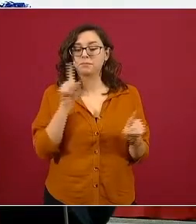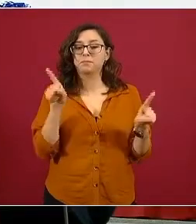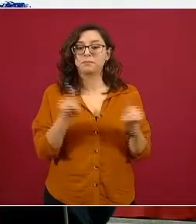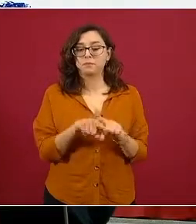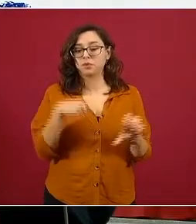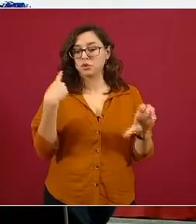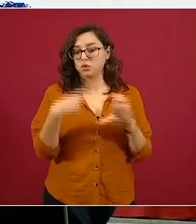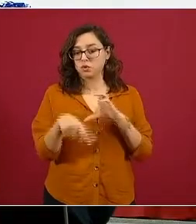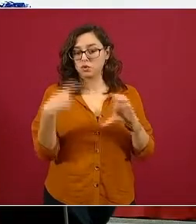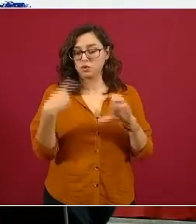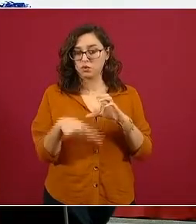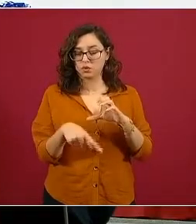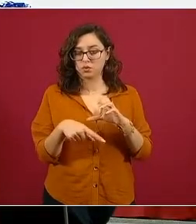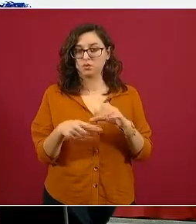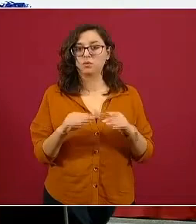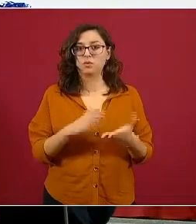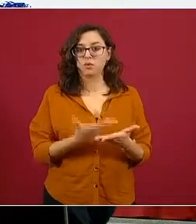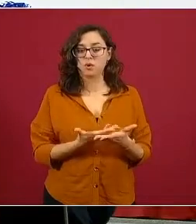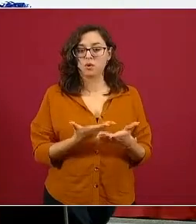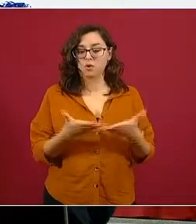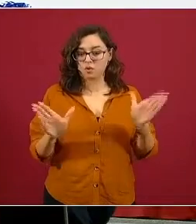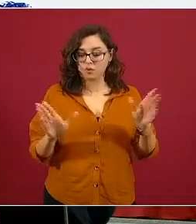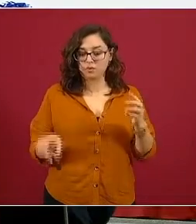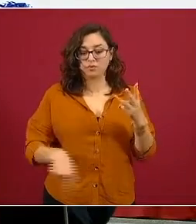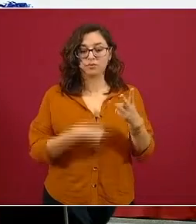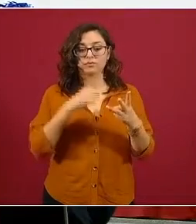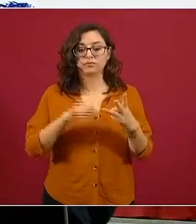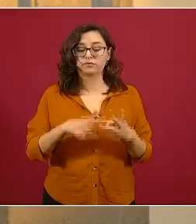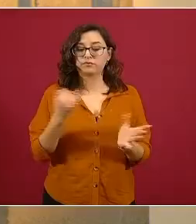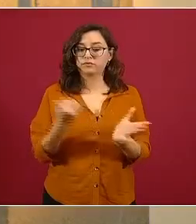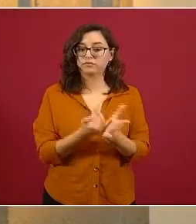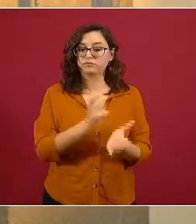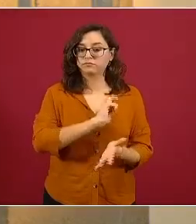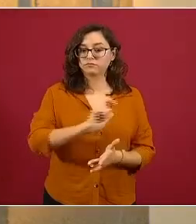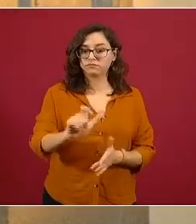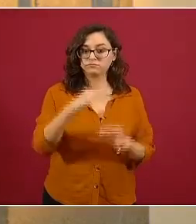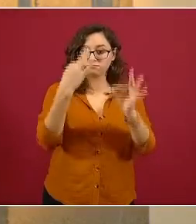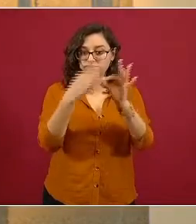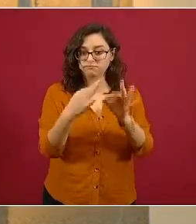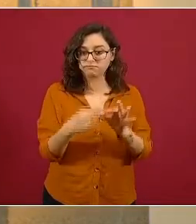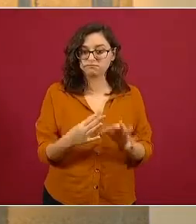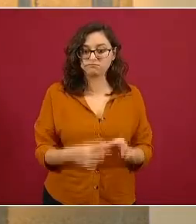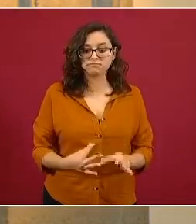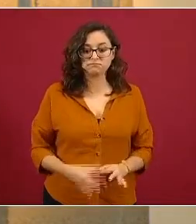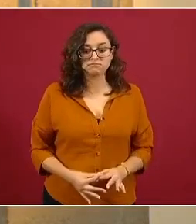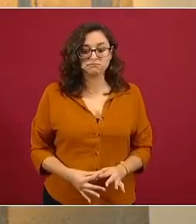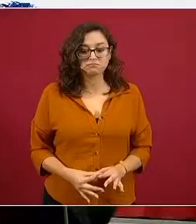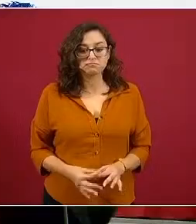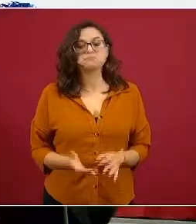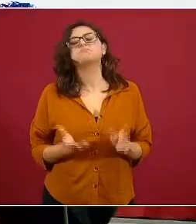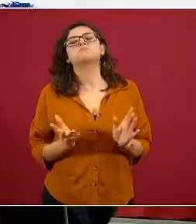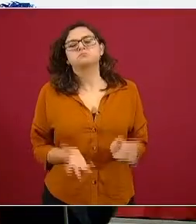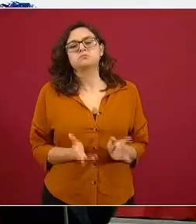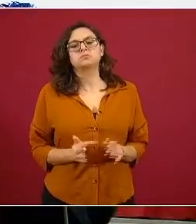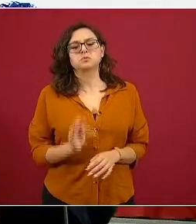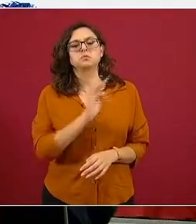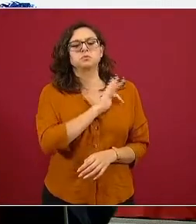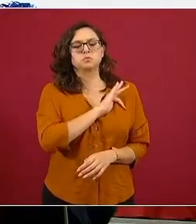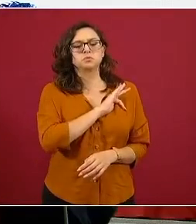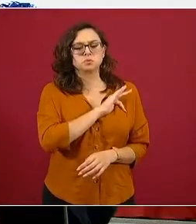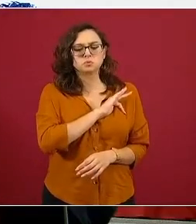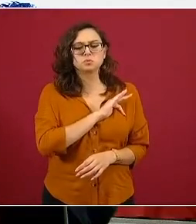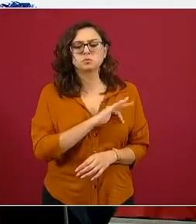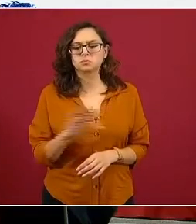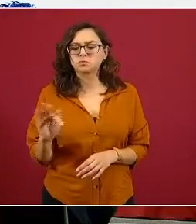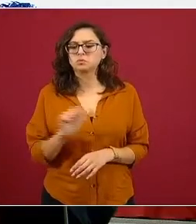activado y estar al corriente en sus obligaciones fiscales. Puede tener varios asuntos